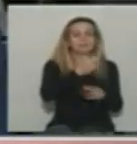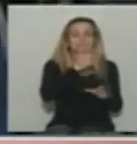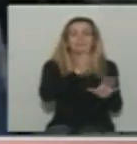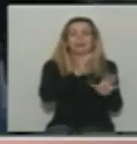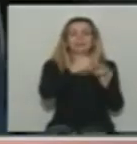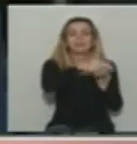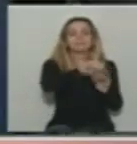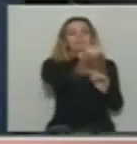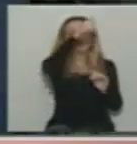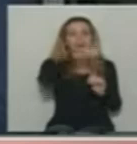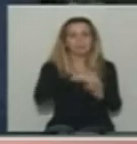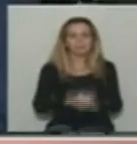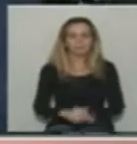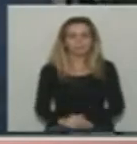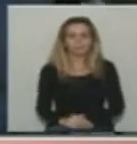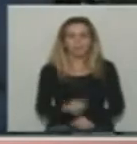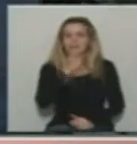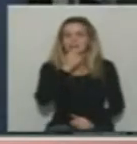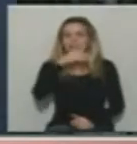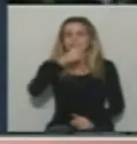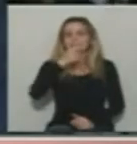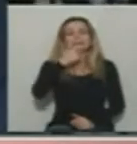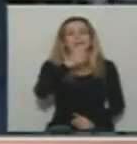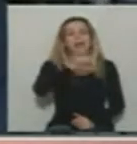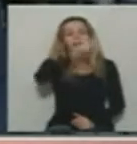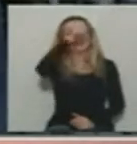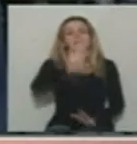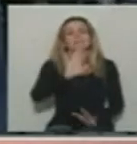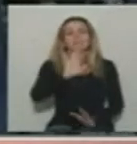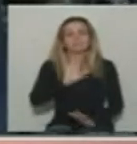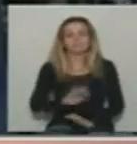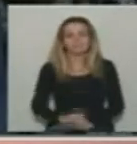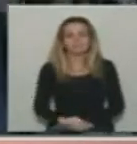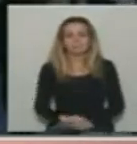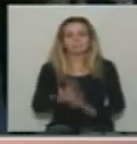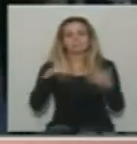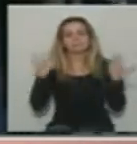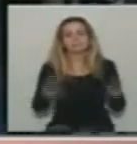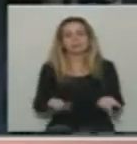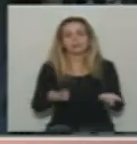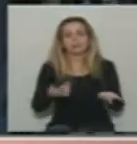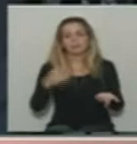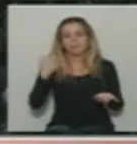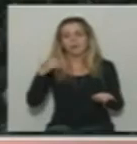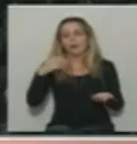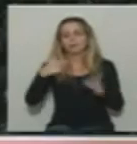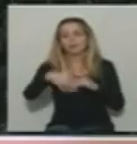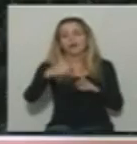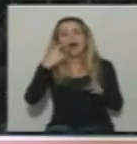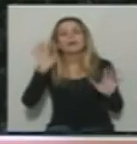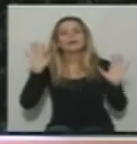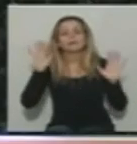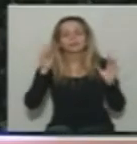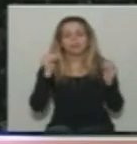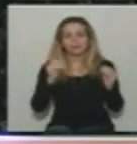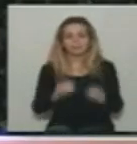12,1. Massa ganó. Eso debe tener un par de semanas, hay que medir ahora. No, esto es del domingo pasado. Por eso, una semana. Hay que medir ahora después de esta canción, a ver cuánto